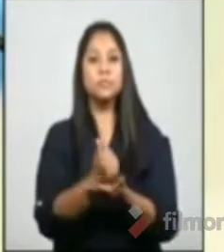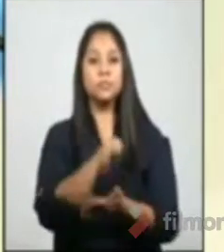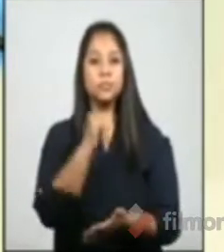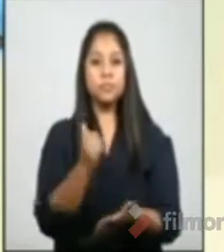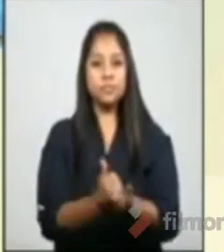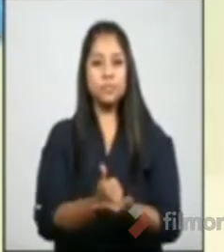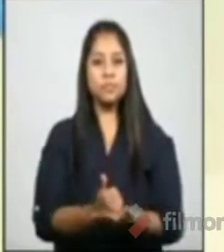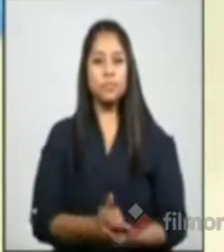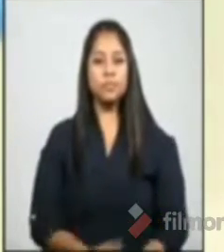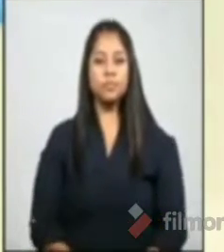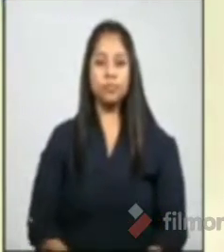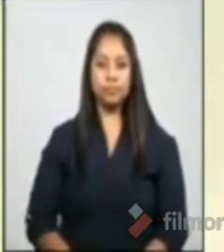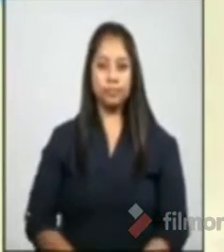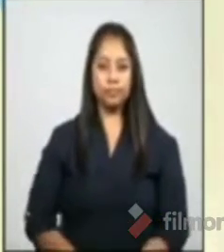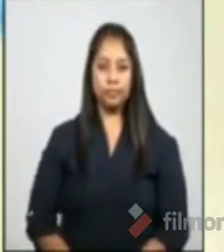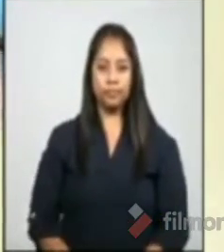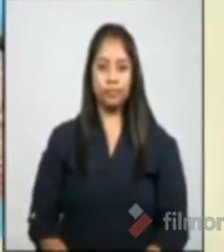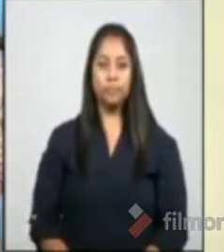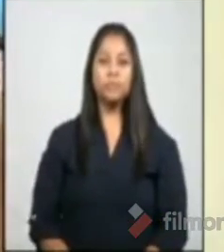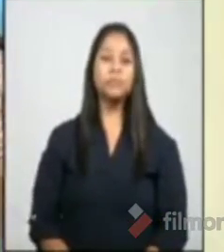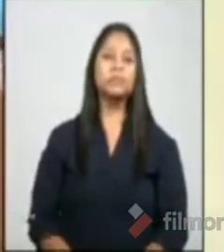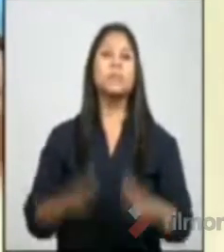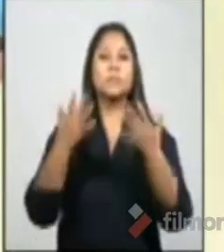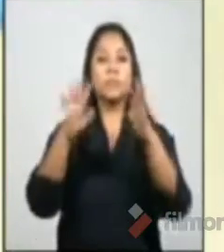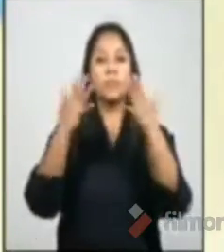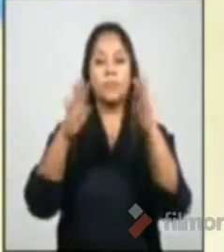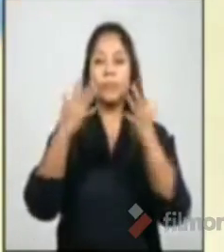amén. Fuerte los aplausos a nuestro Creador.